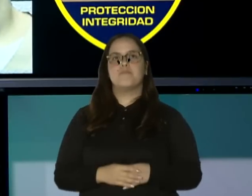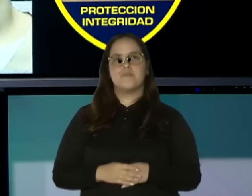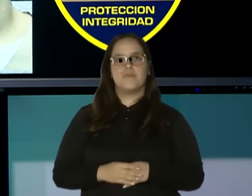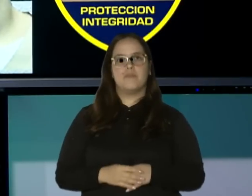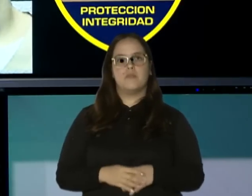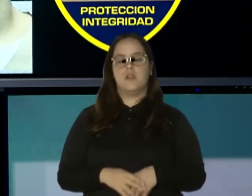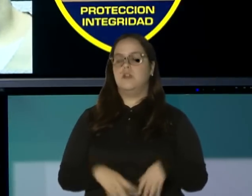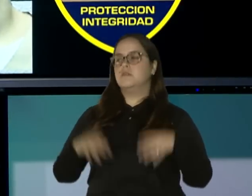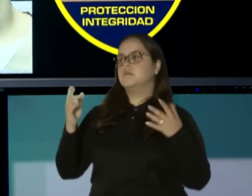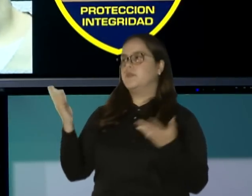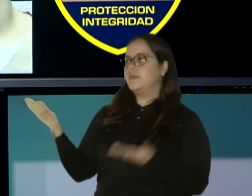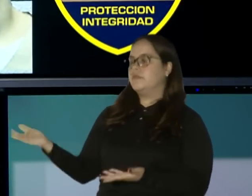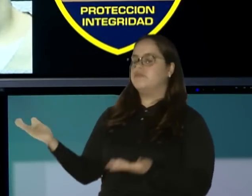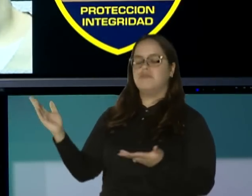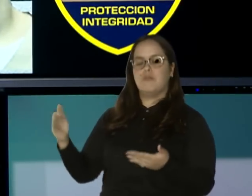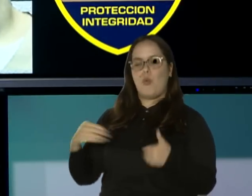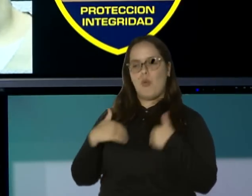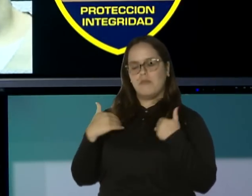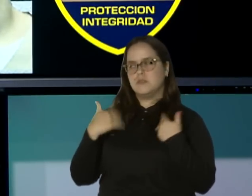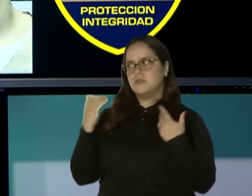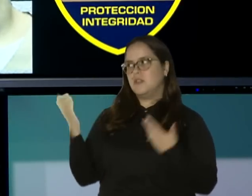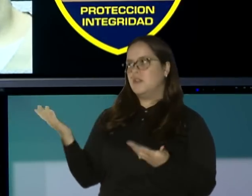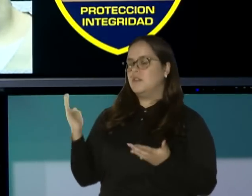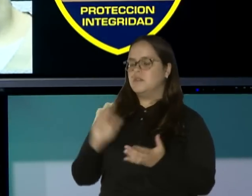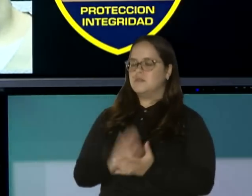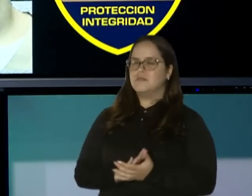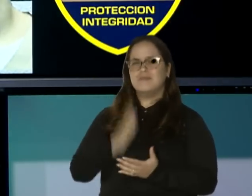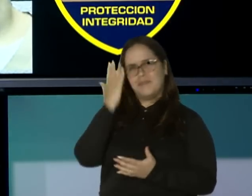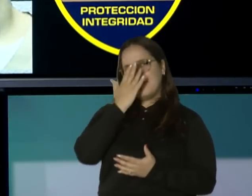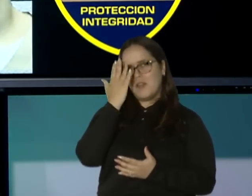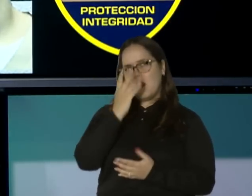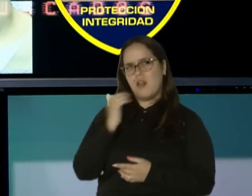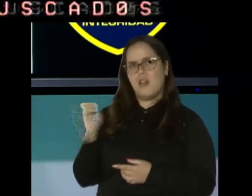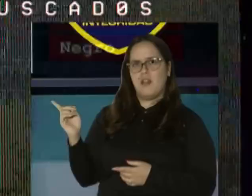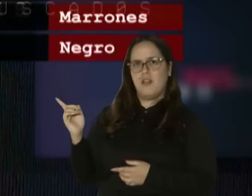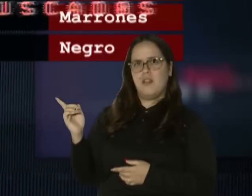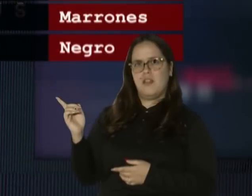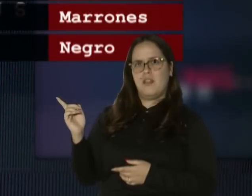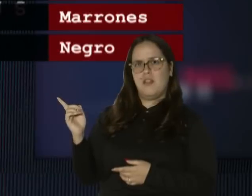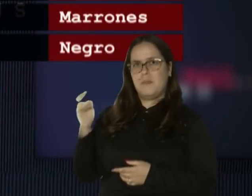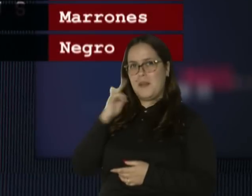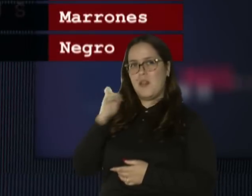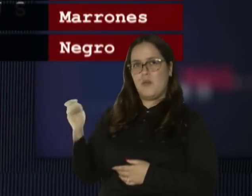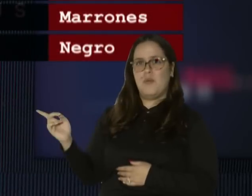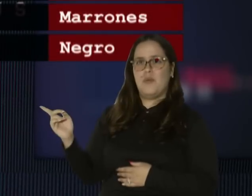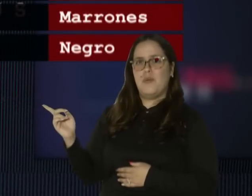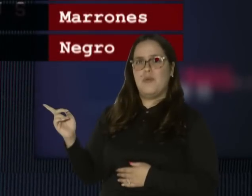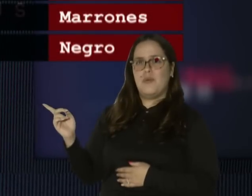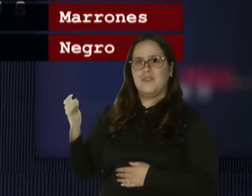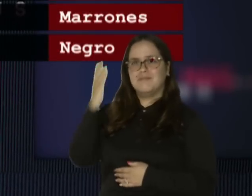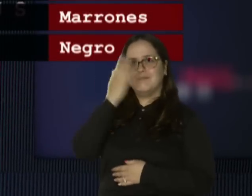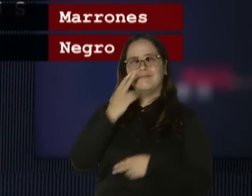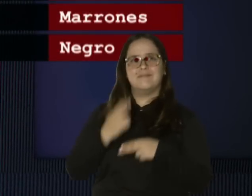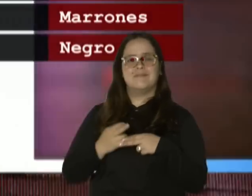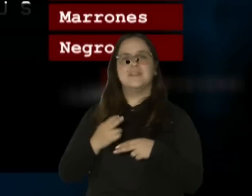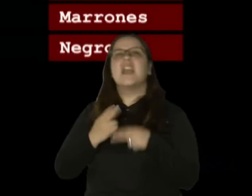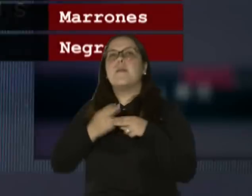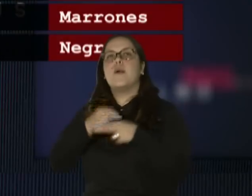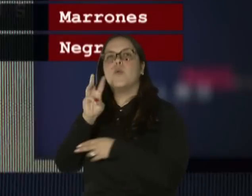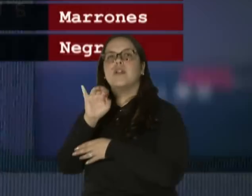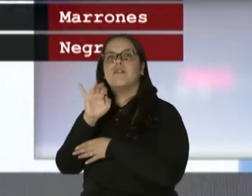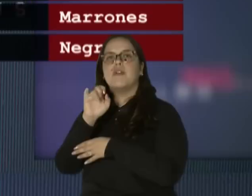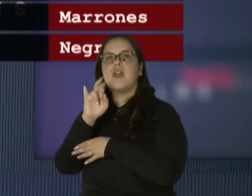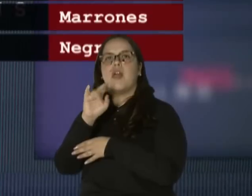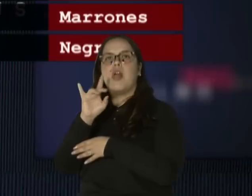Tan jovencito este muchacho. Vean ustedes el rostro de este joven. Véanlo bien, véanlo bien. Se llama Wilfredo Bonilla David.